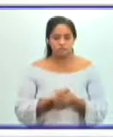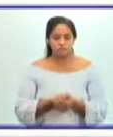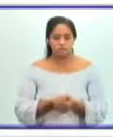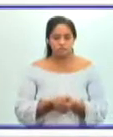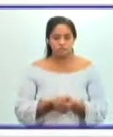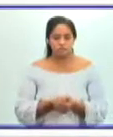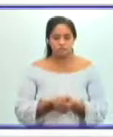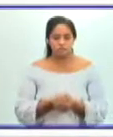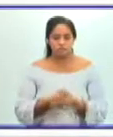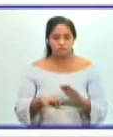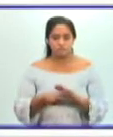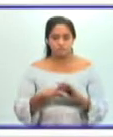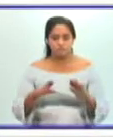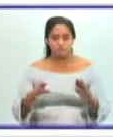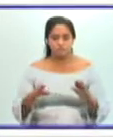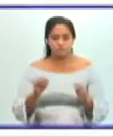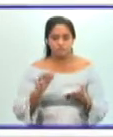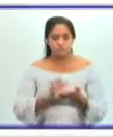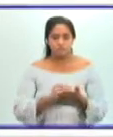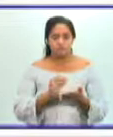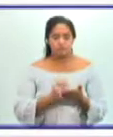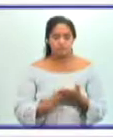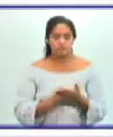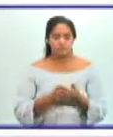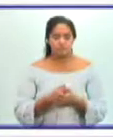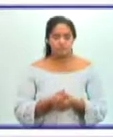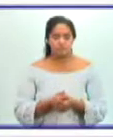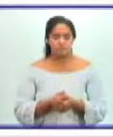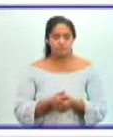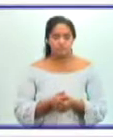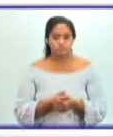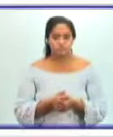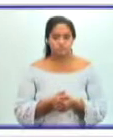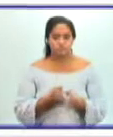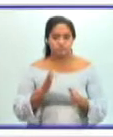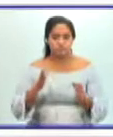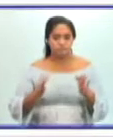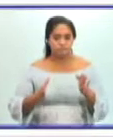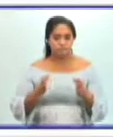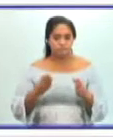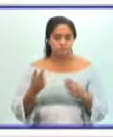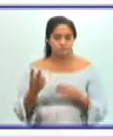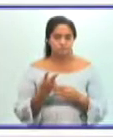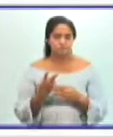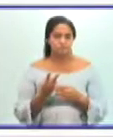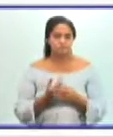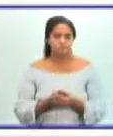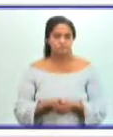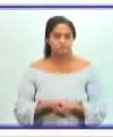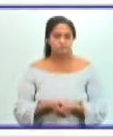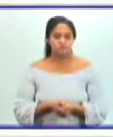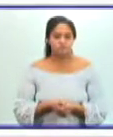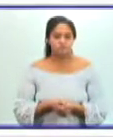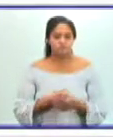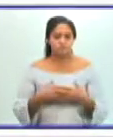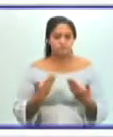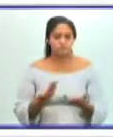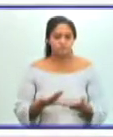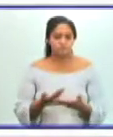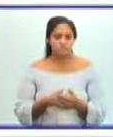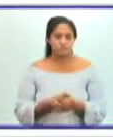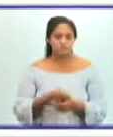ya hemos establecido proporciones entre estos segmentos. Por tanto, como